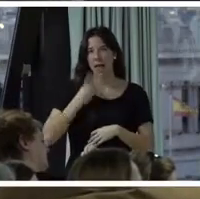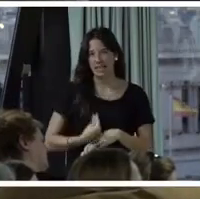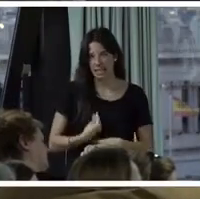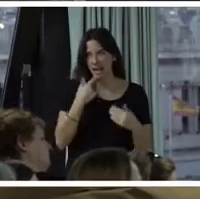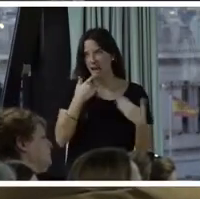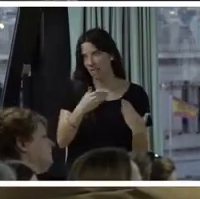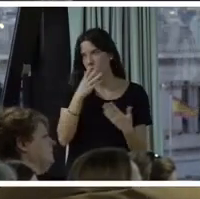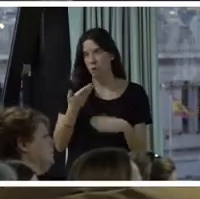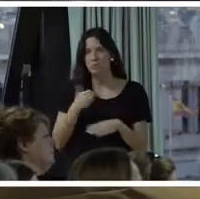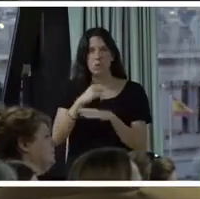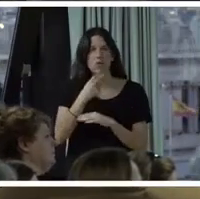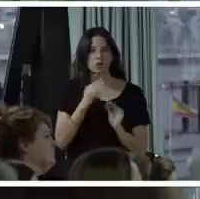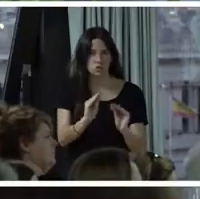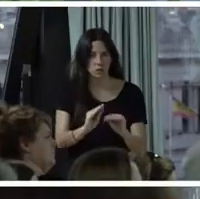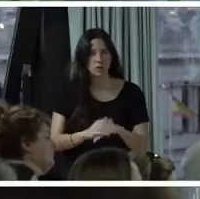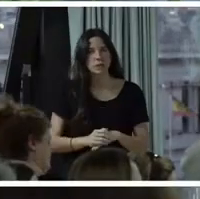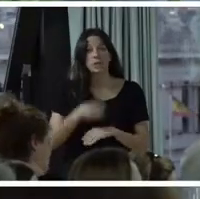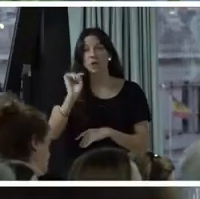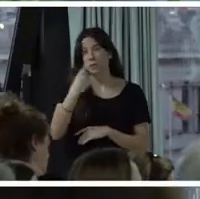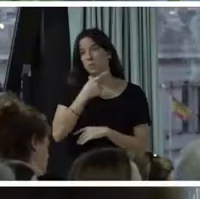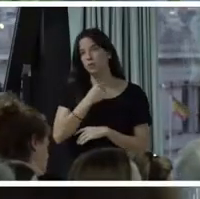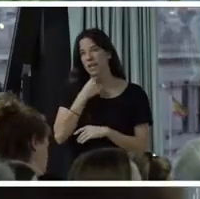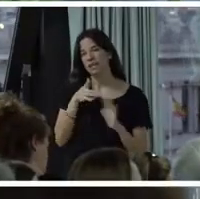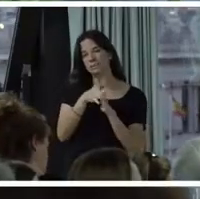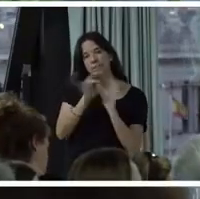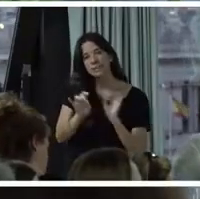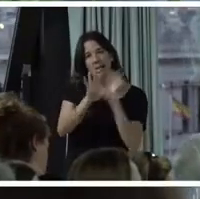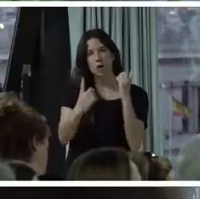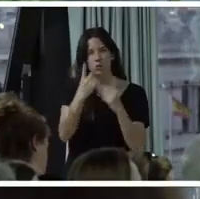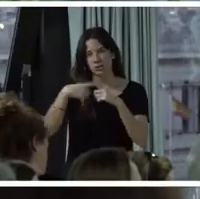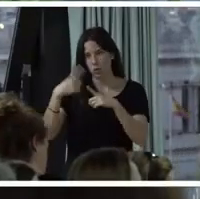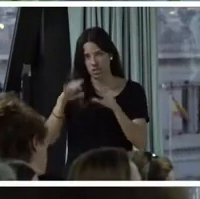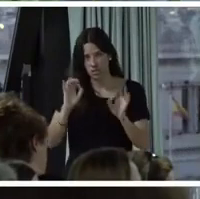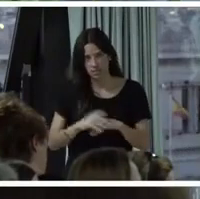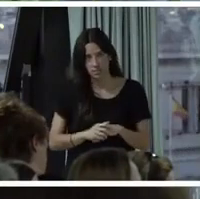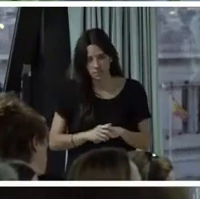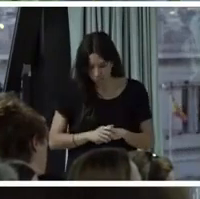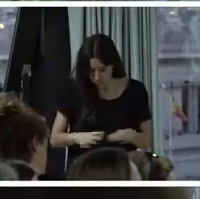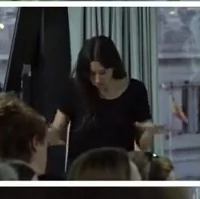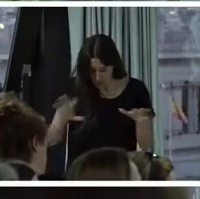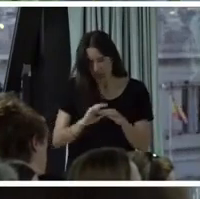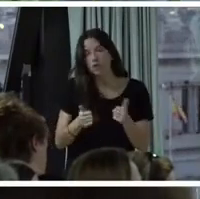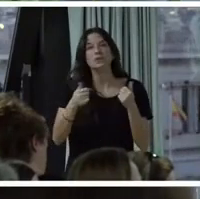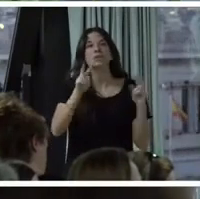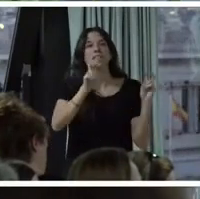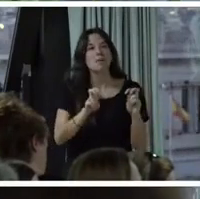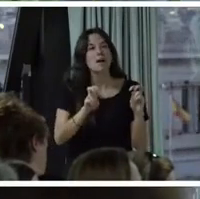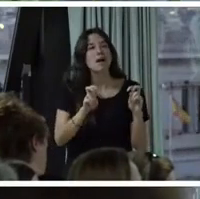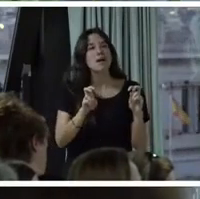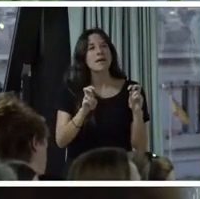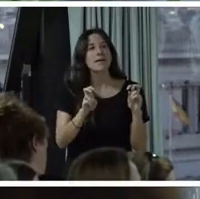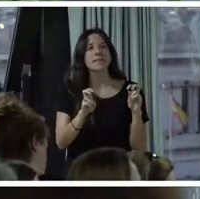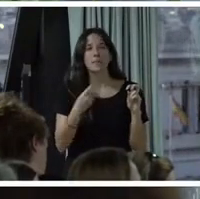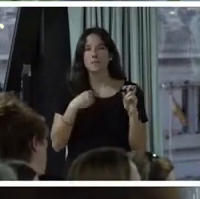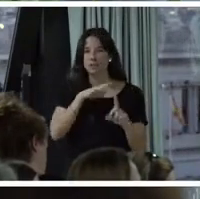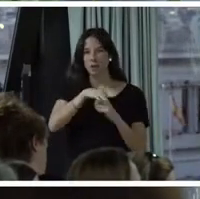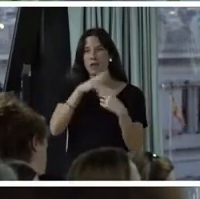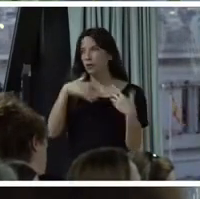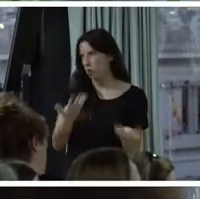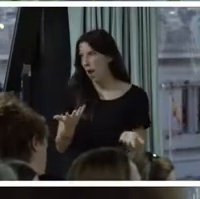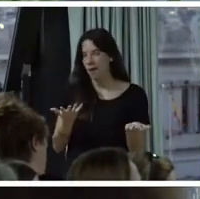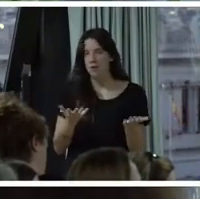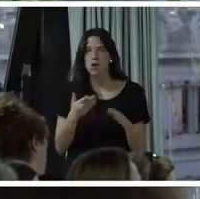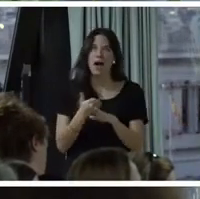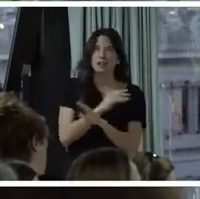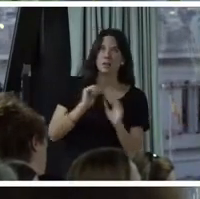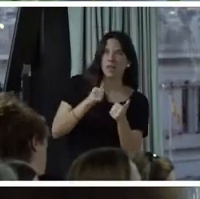Palestina en primer lugar me gustaría aclarar algunas cuestiones respecto a la situación de la que venimos antes de